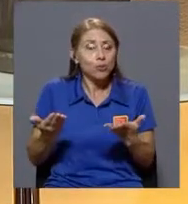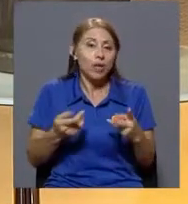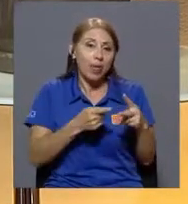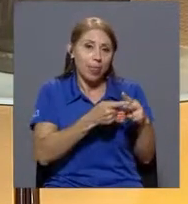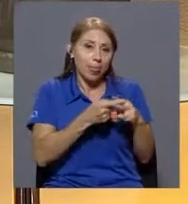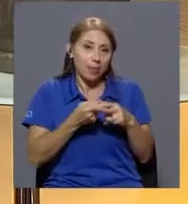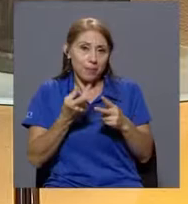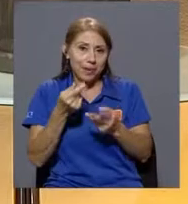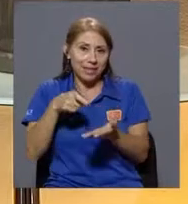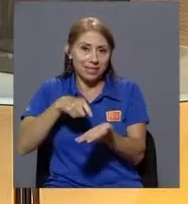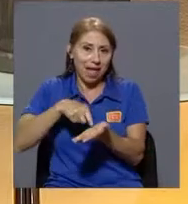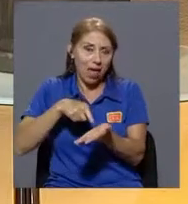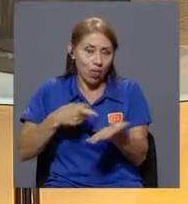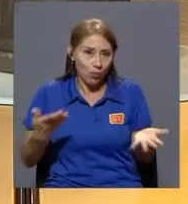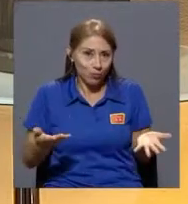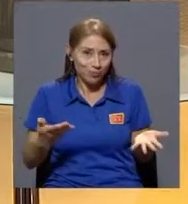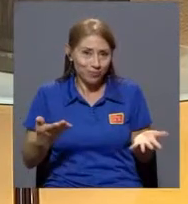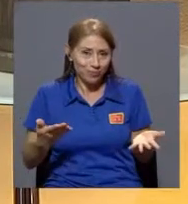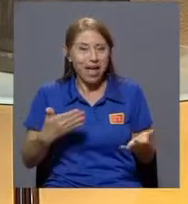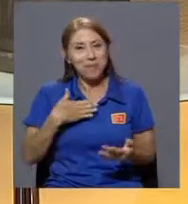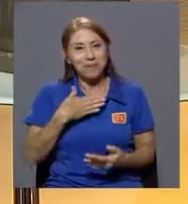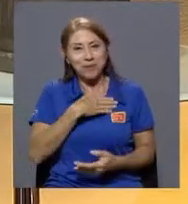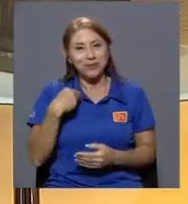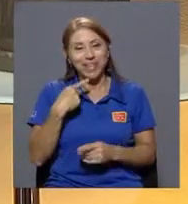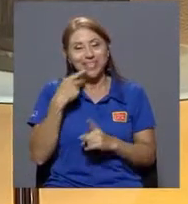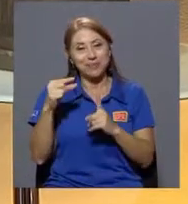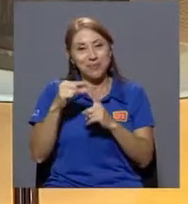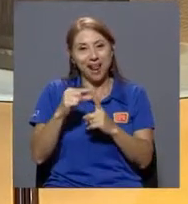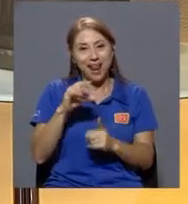prestado o de fiado, como me gusta a mí decir.